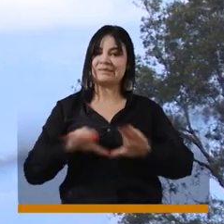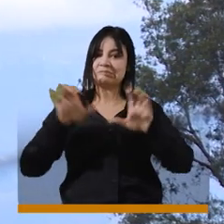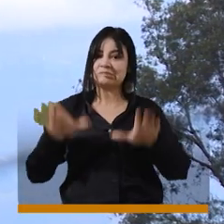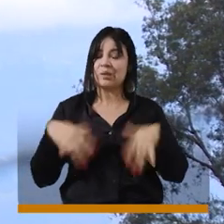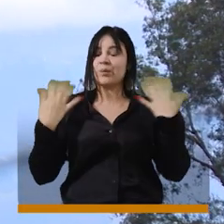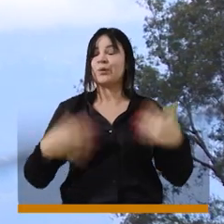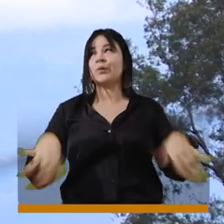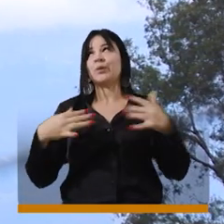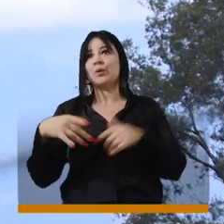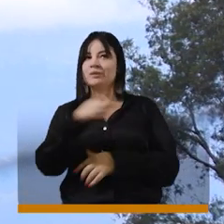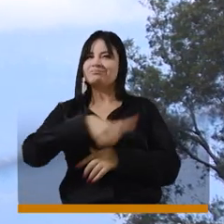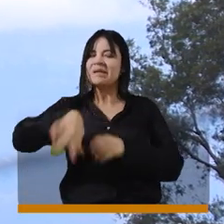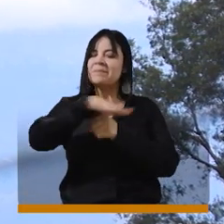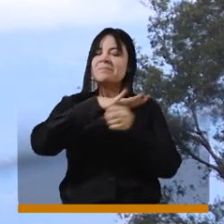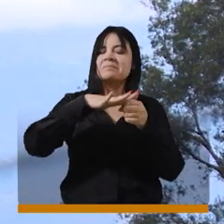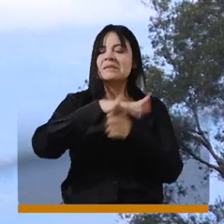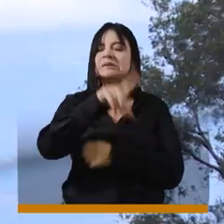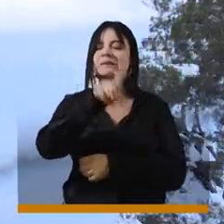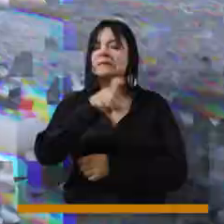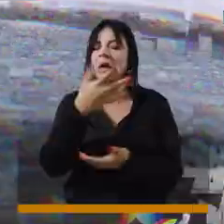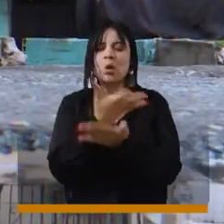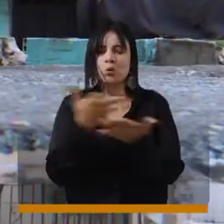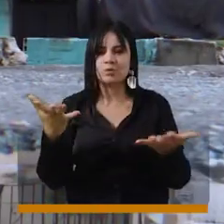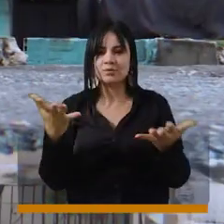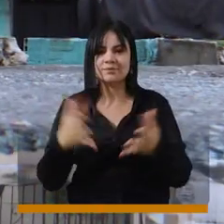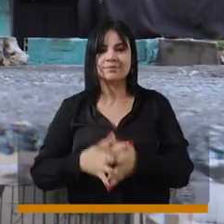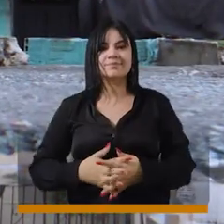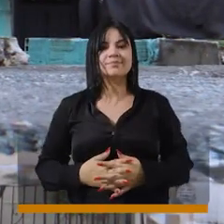cada barrio, porque es que los barrios tienen mucha necesidad.